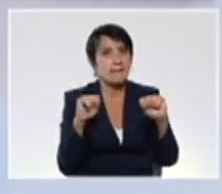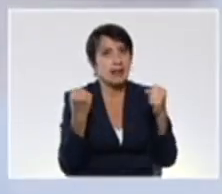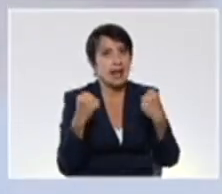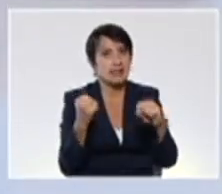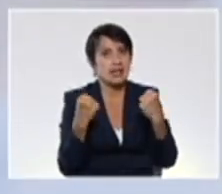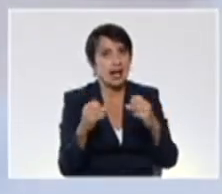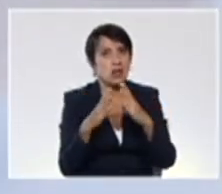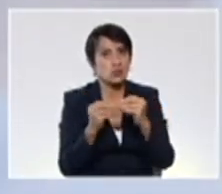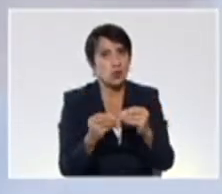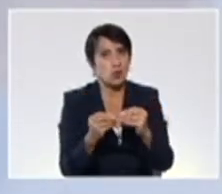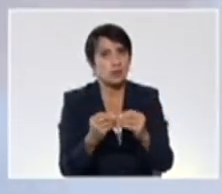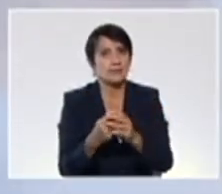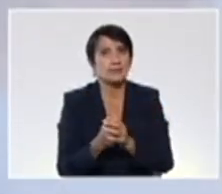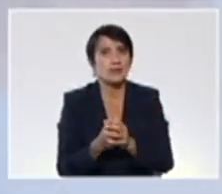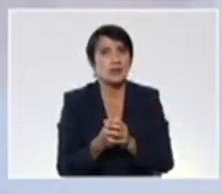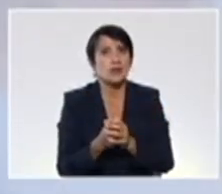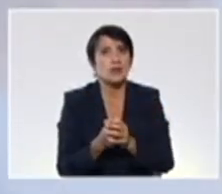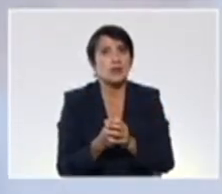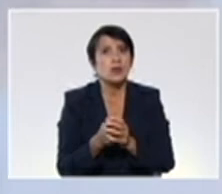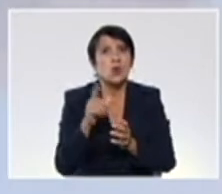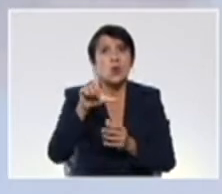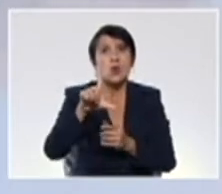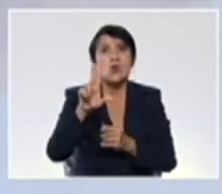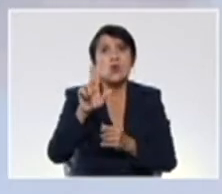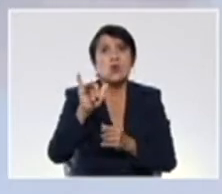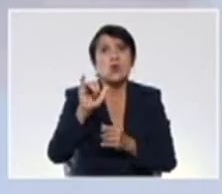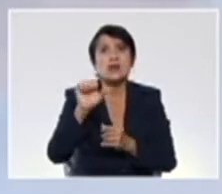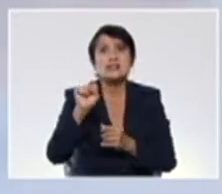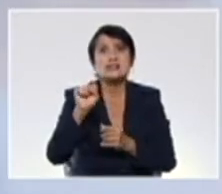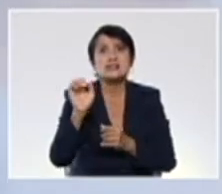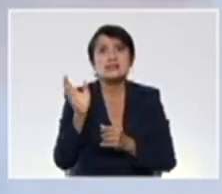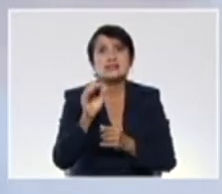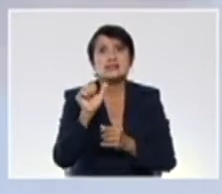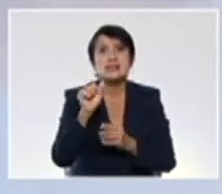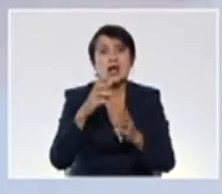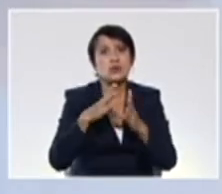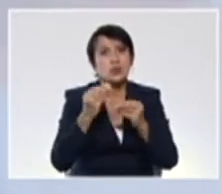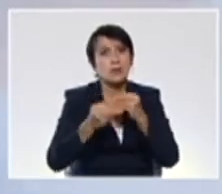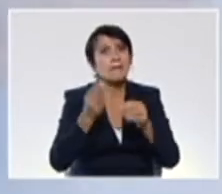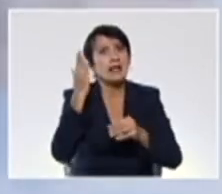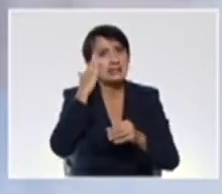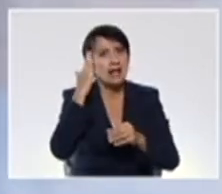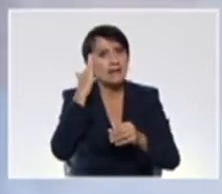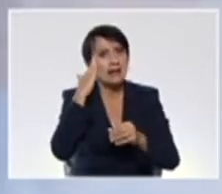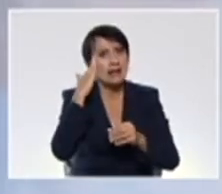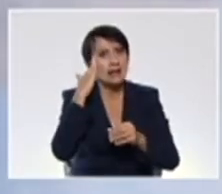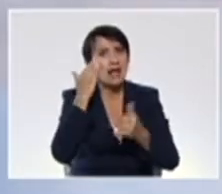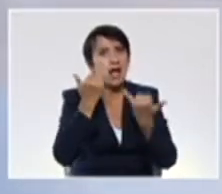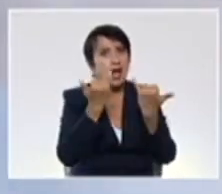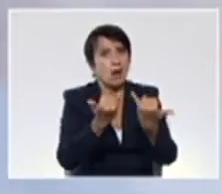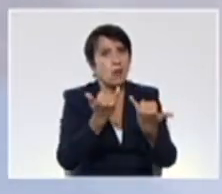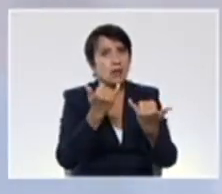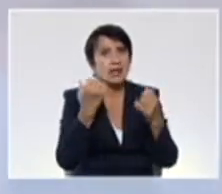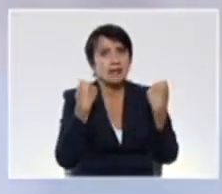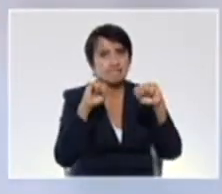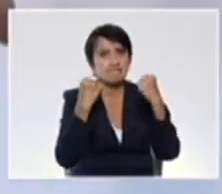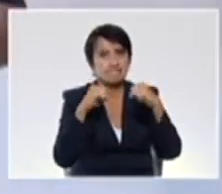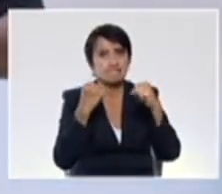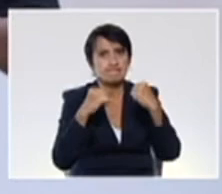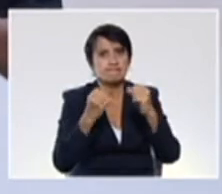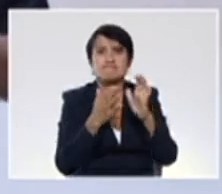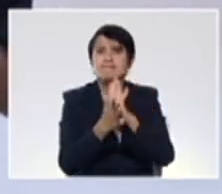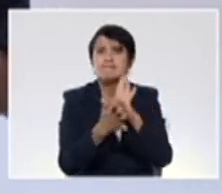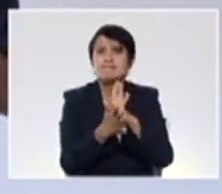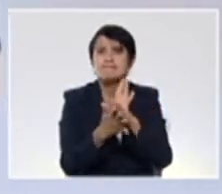que don Luis Zambrano decía, vamos a ponernos a hacer para saber, y entonces vamos a verlo en la práctica de qué se